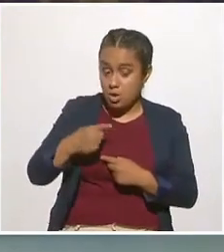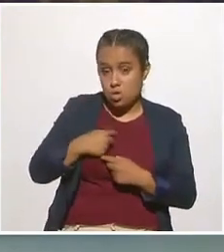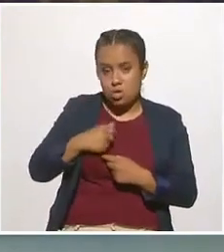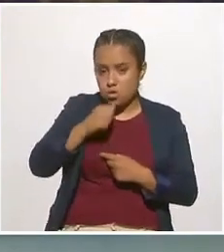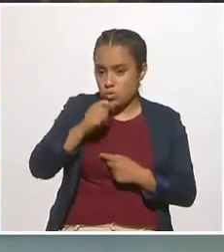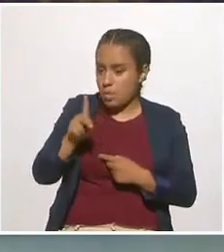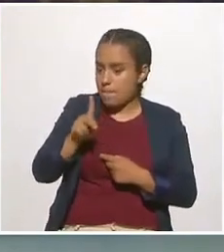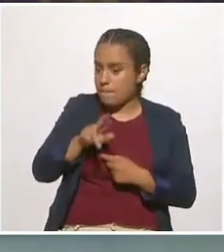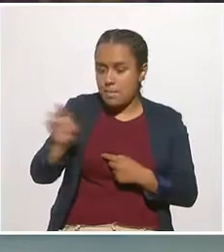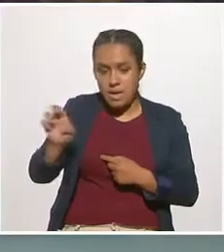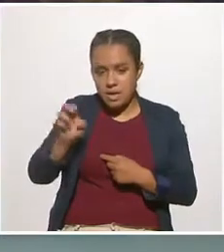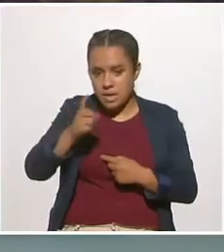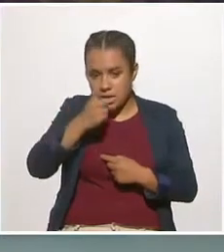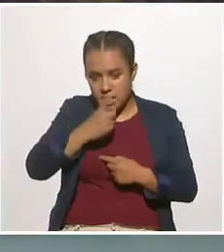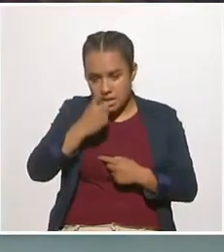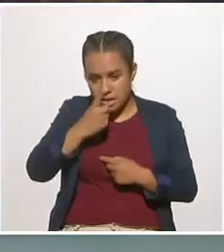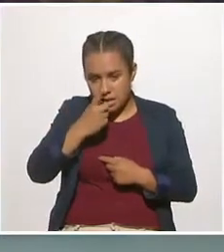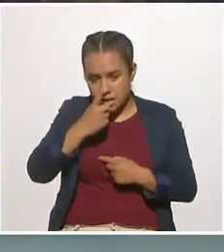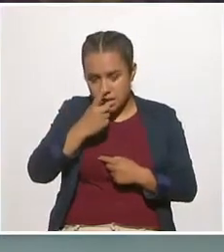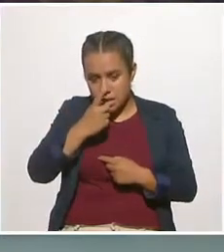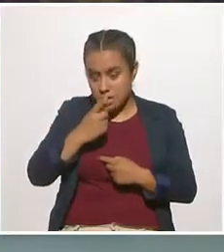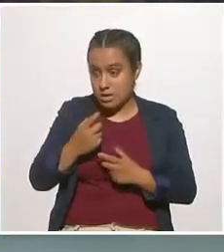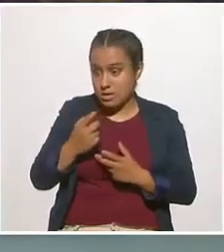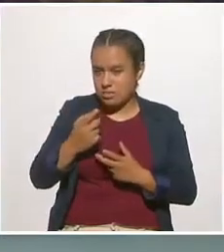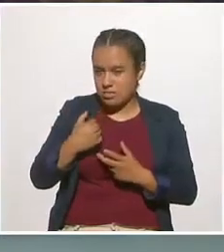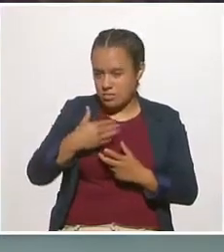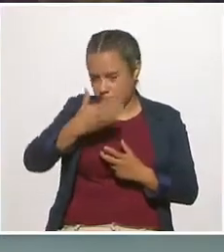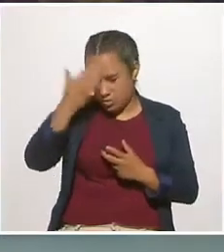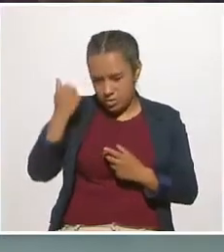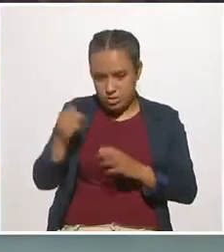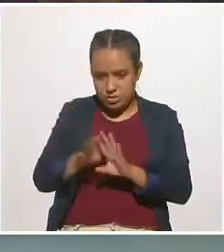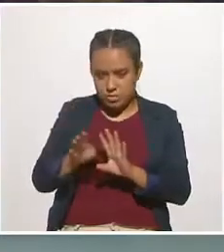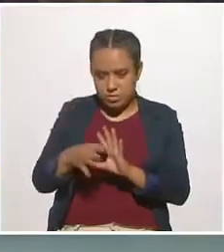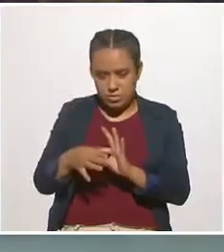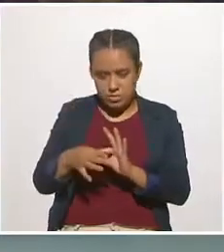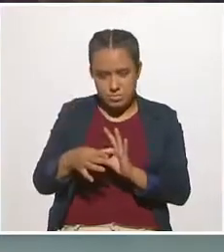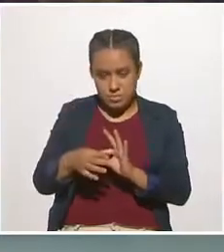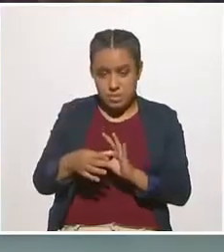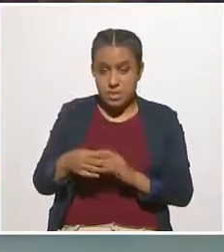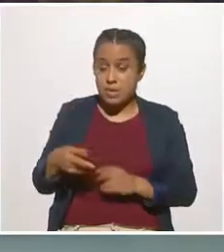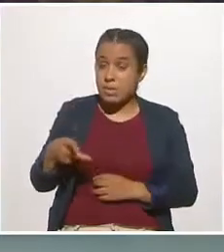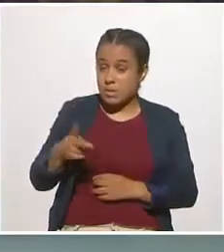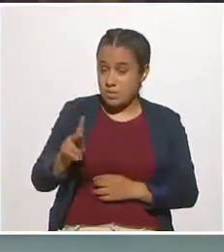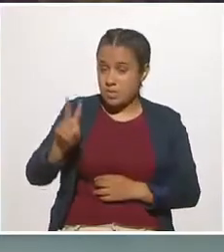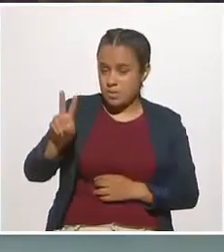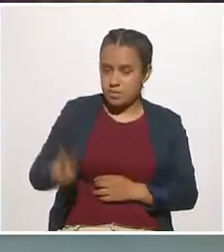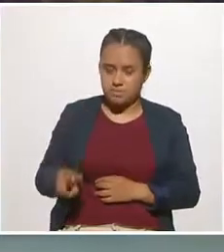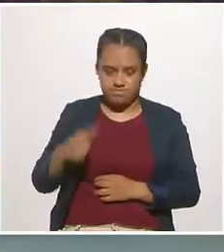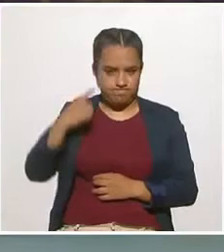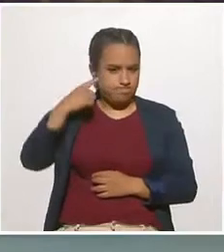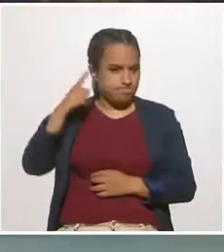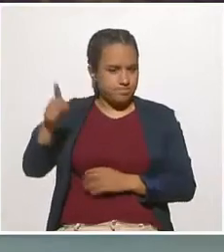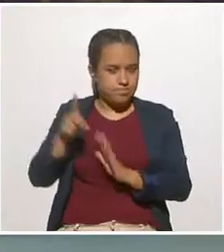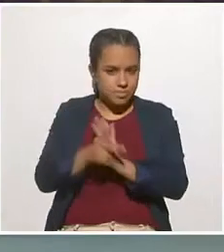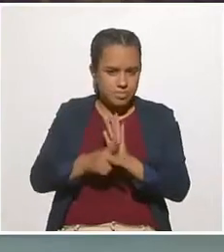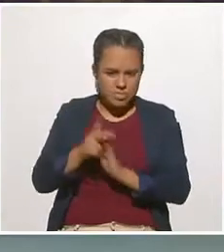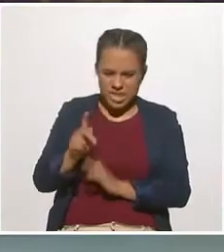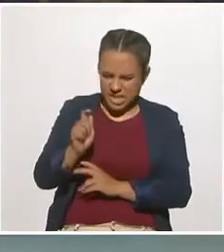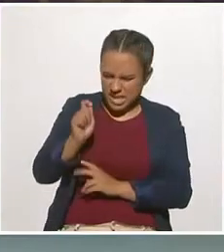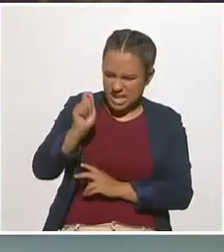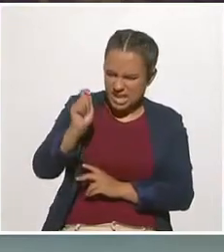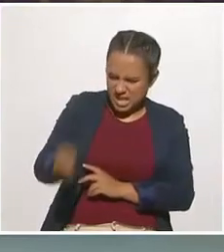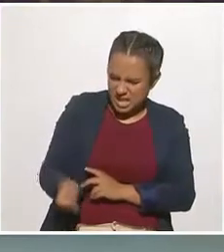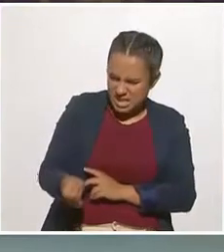no sé si esté bien dicha esa palabra, pero efectivamente, como lo escuchábamos en la cápsula, ¿qué es lo que tenemos que